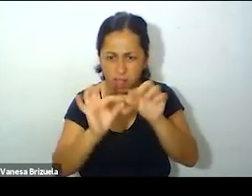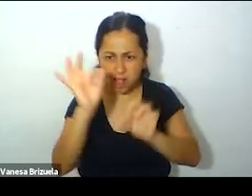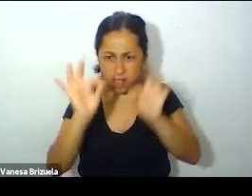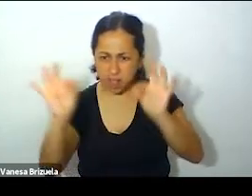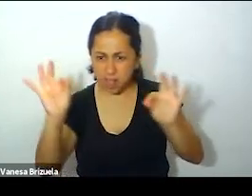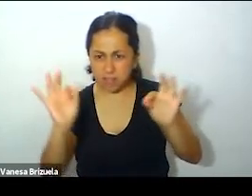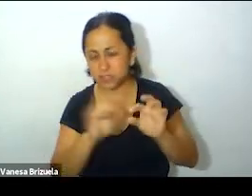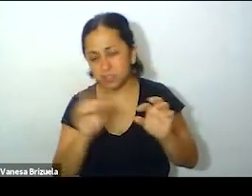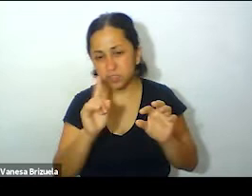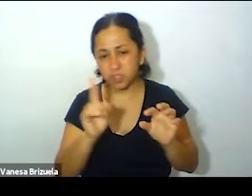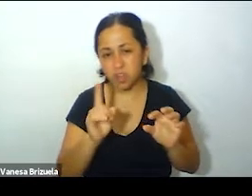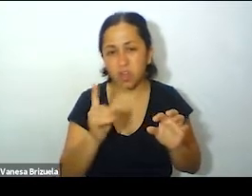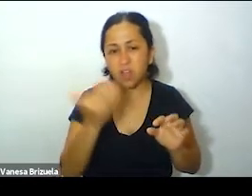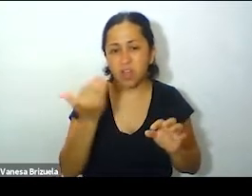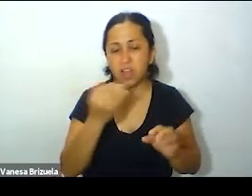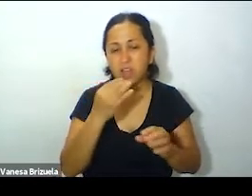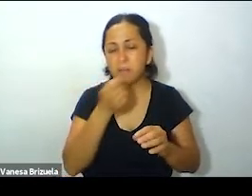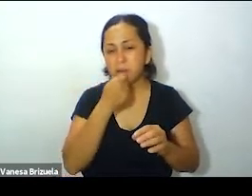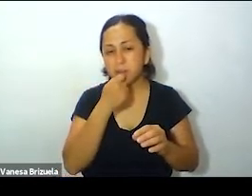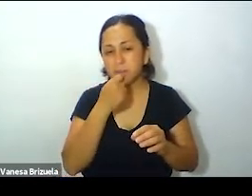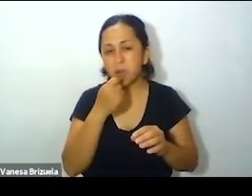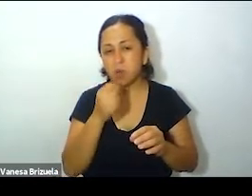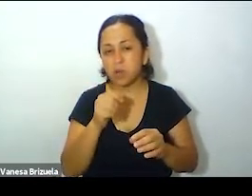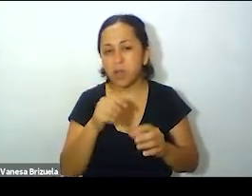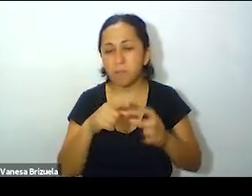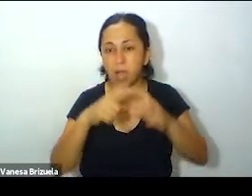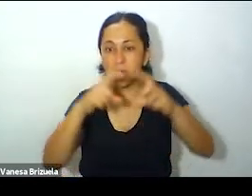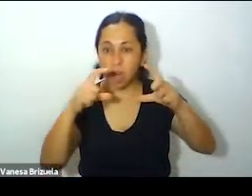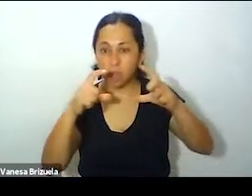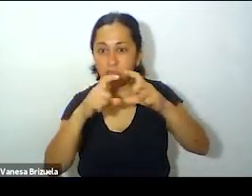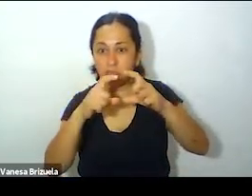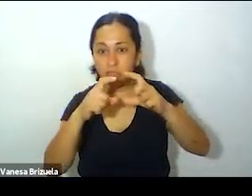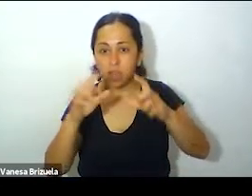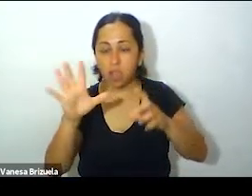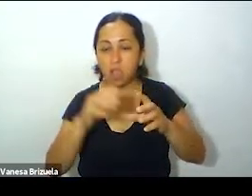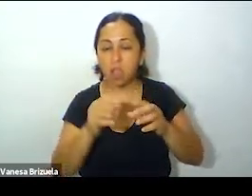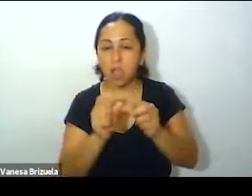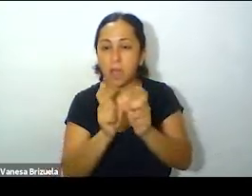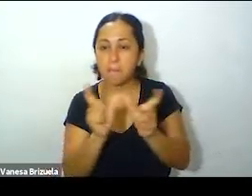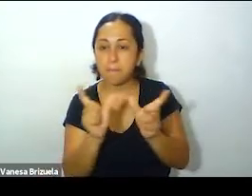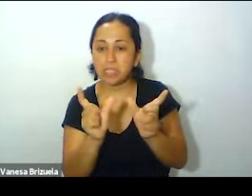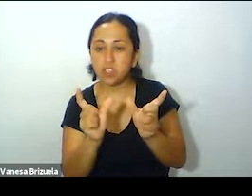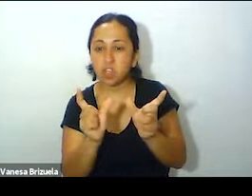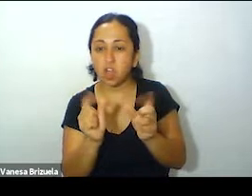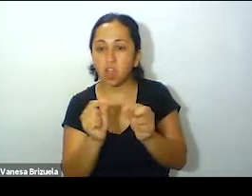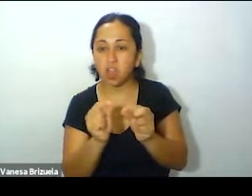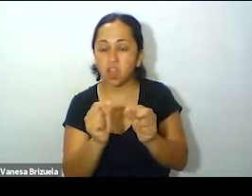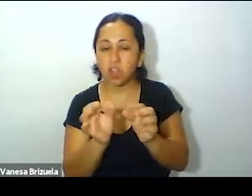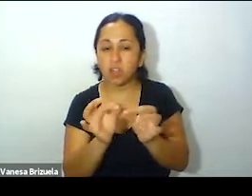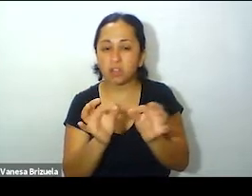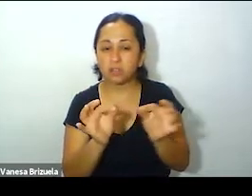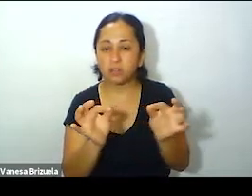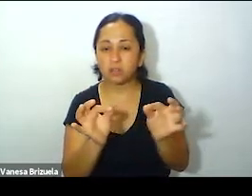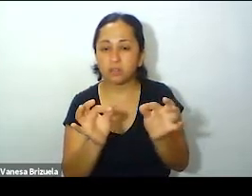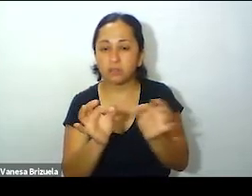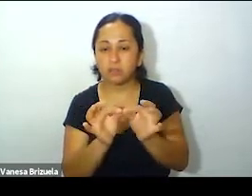las proporciones hay familias que son de caja un poco más grande, entonces ocupan más espacio, eso se van a dar cuenta